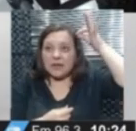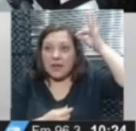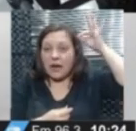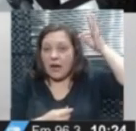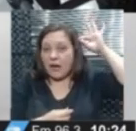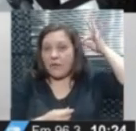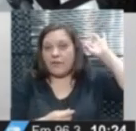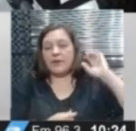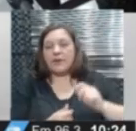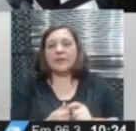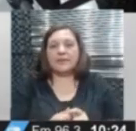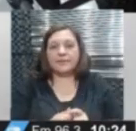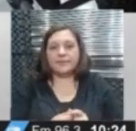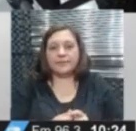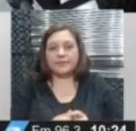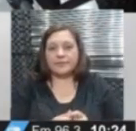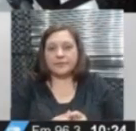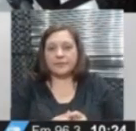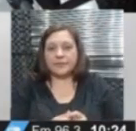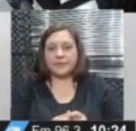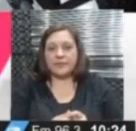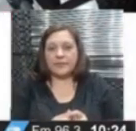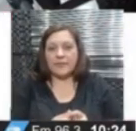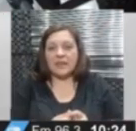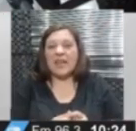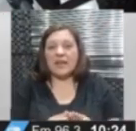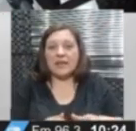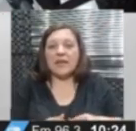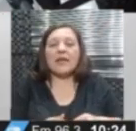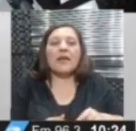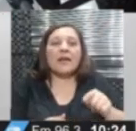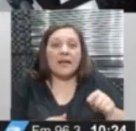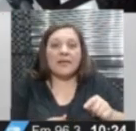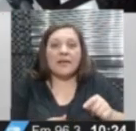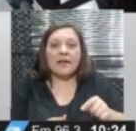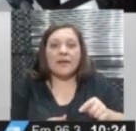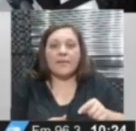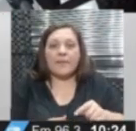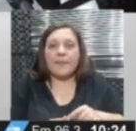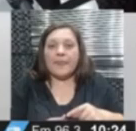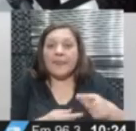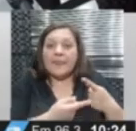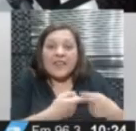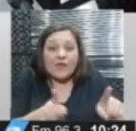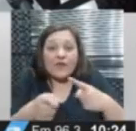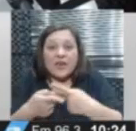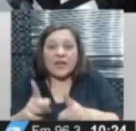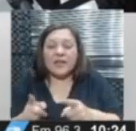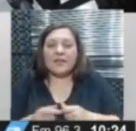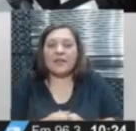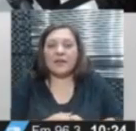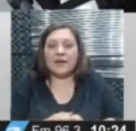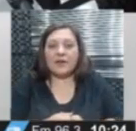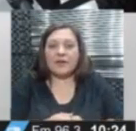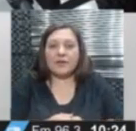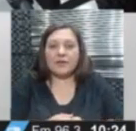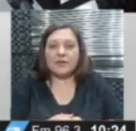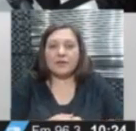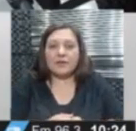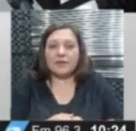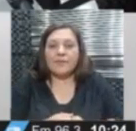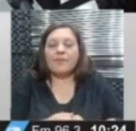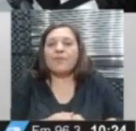de lo de lo que escribe el eurocentrismo no sabemos que nuestra historia al igual que alguna comparación con la del los pueblos